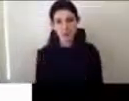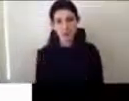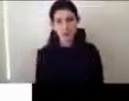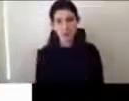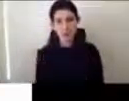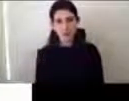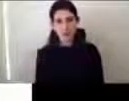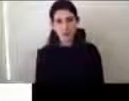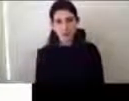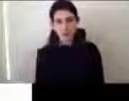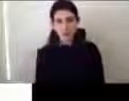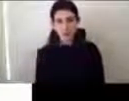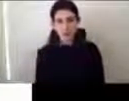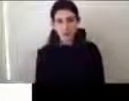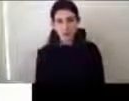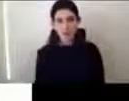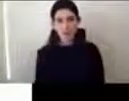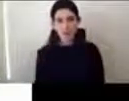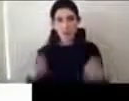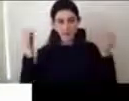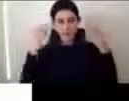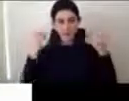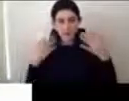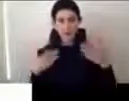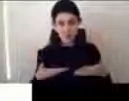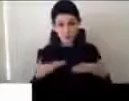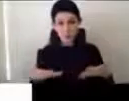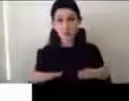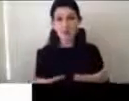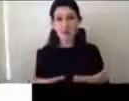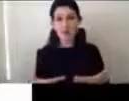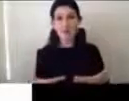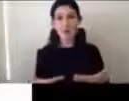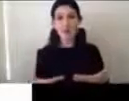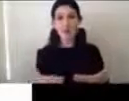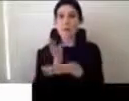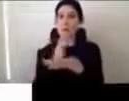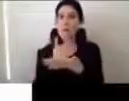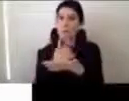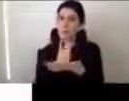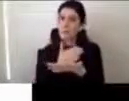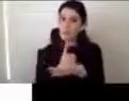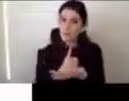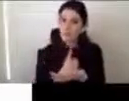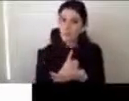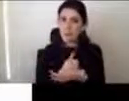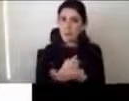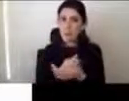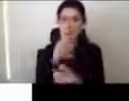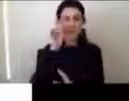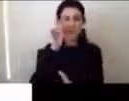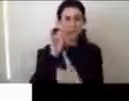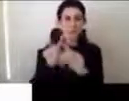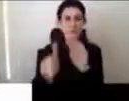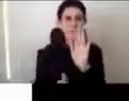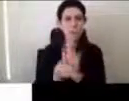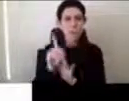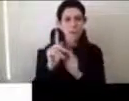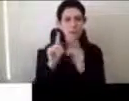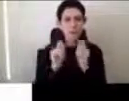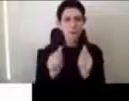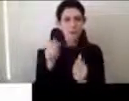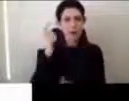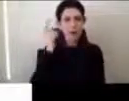Entonces, en el aprendizaje activo, tenemos que constituye una estrategia didáctica que apunta a desarrollar habilidades del